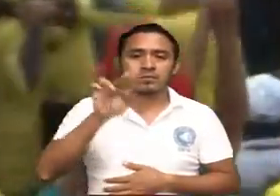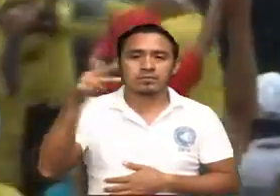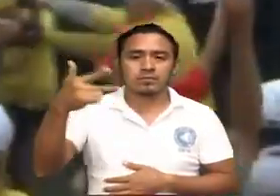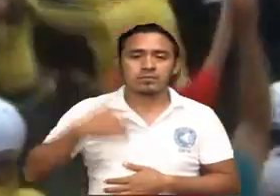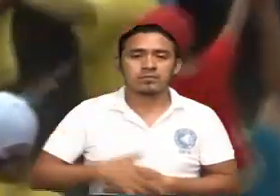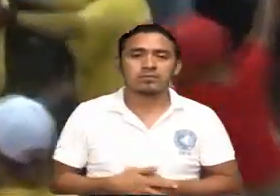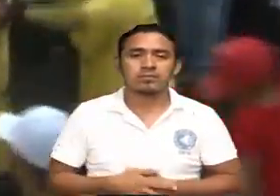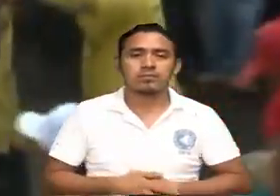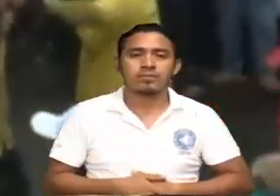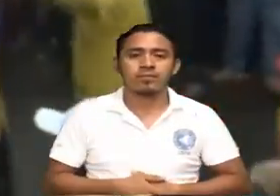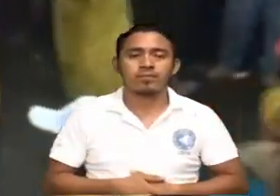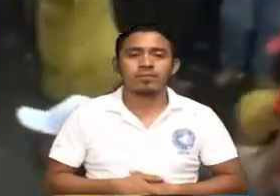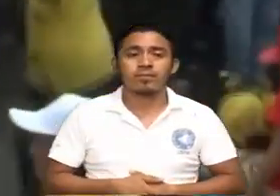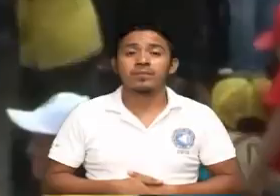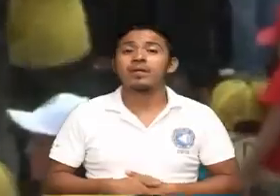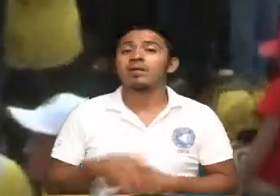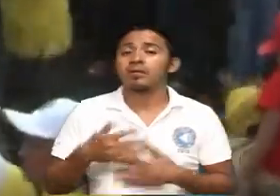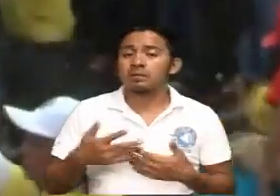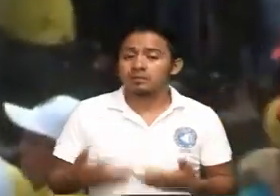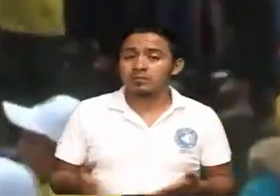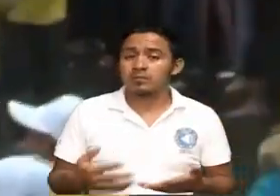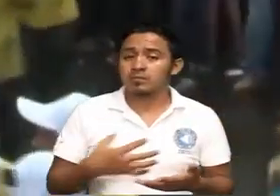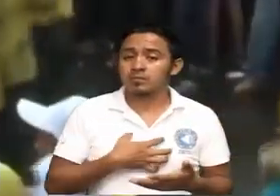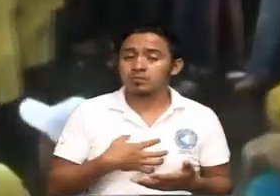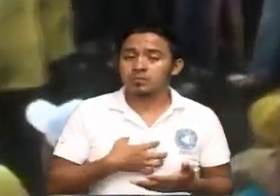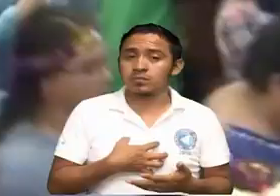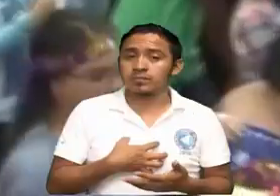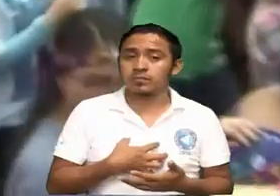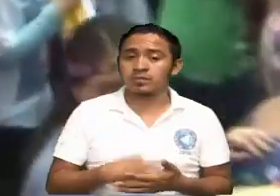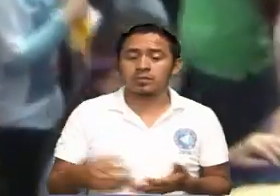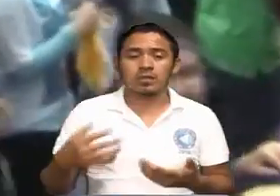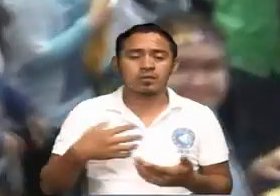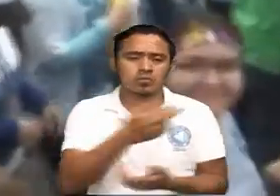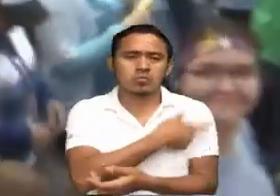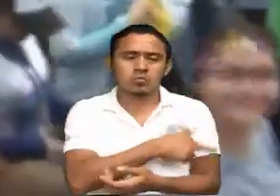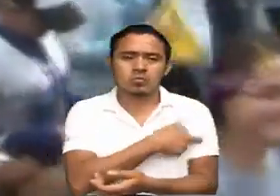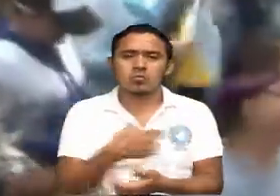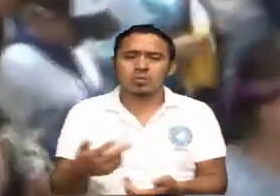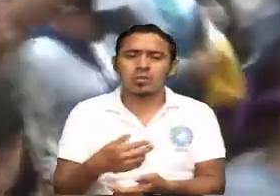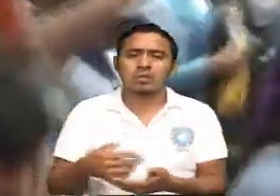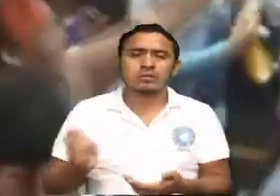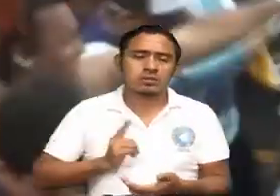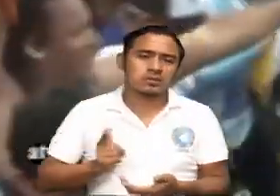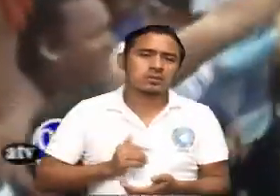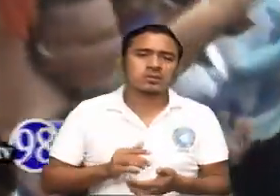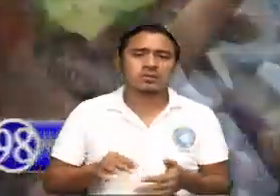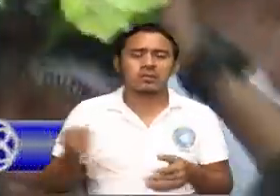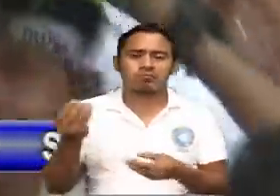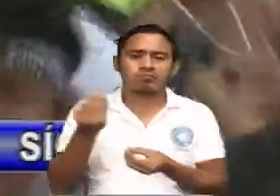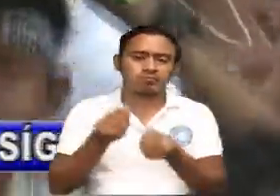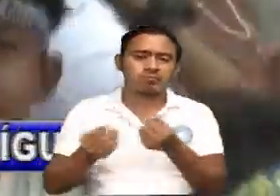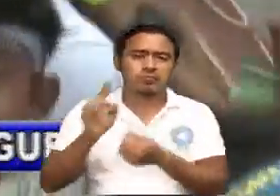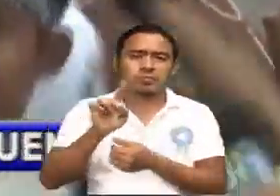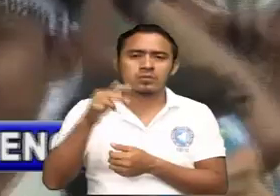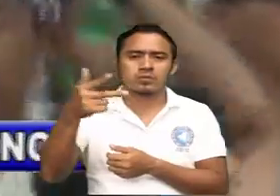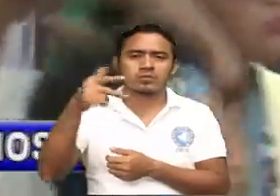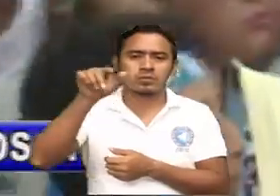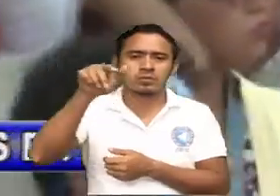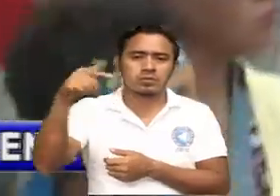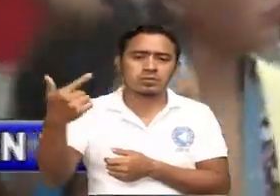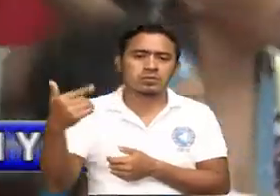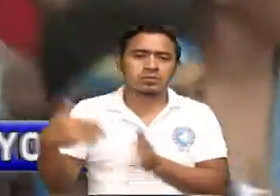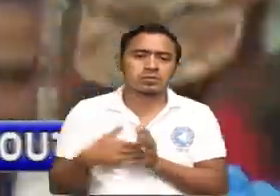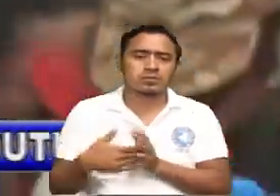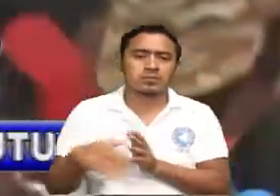128. Para la ejecución del plan de este organismo humanitario, se cuenta con un fondo de 187